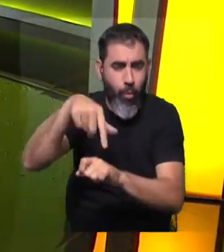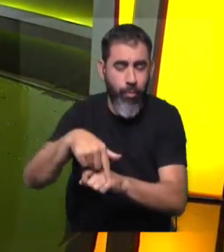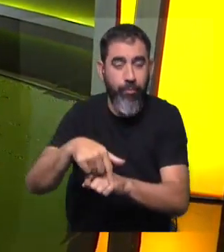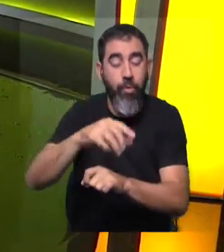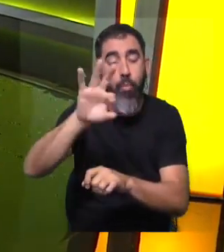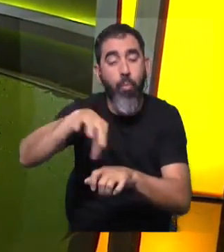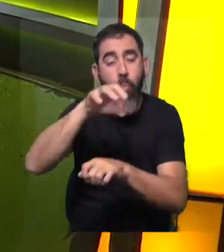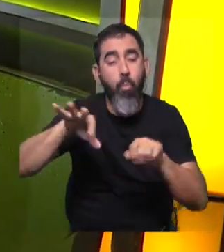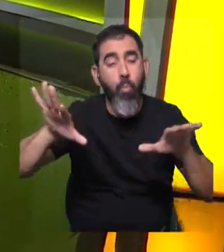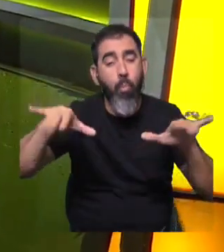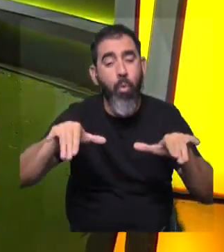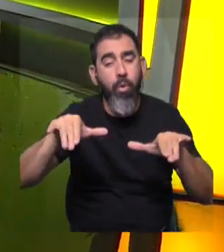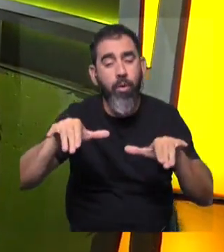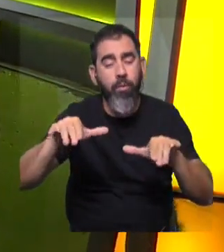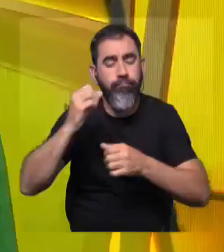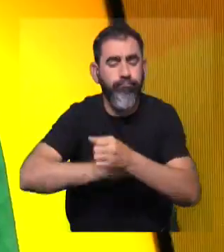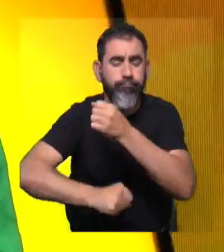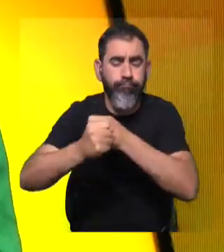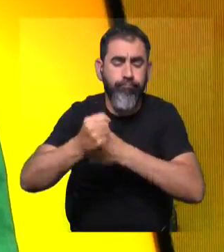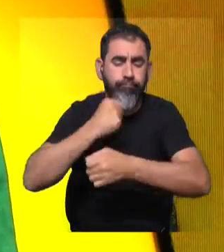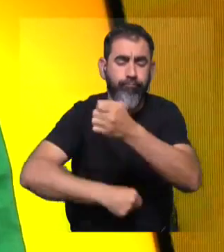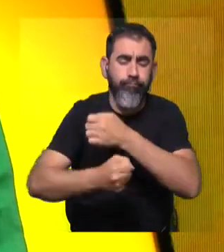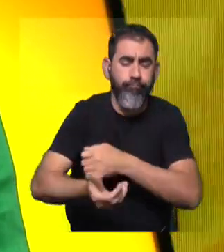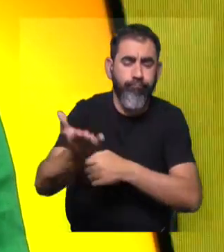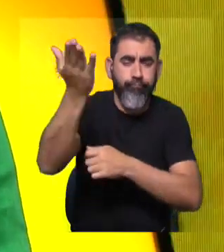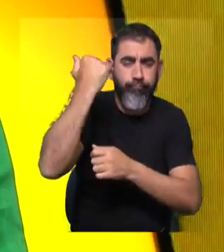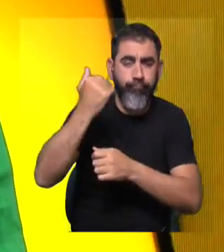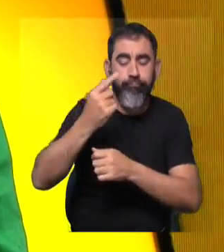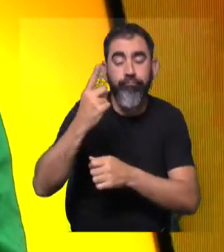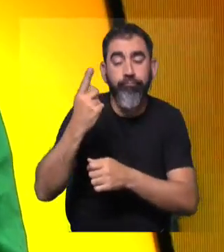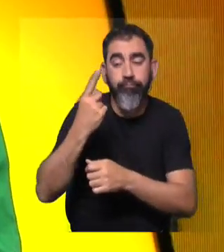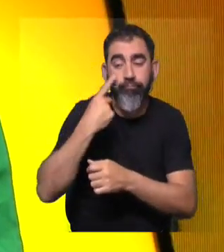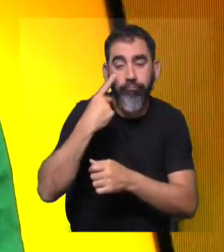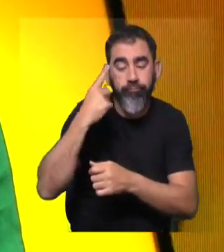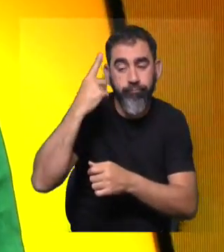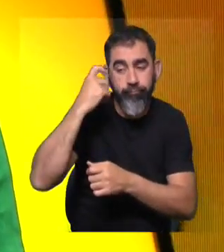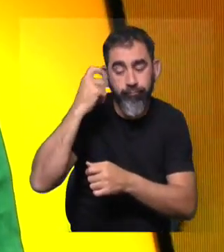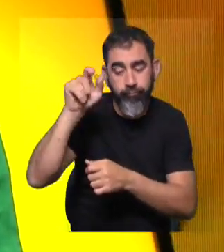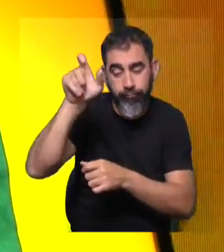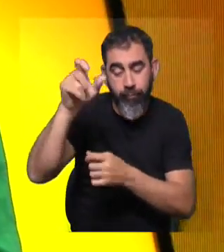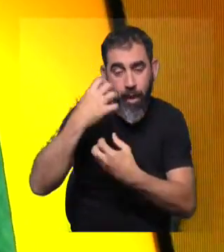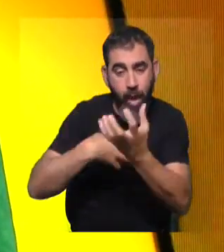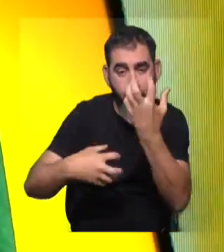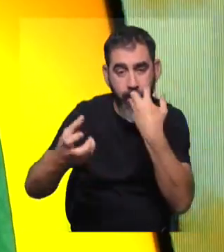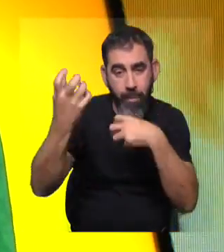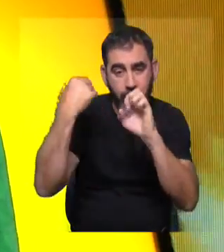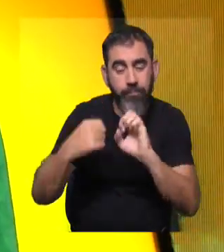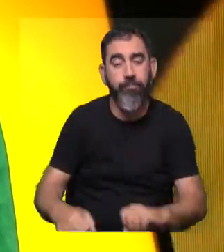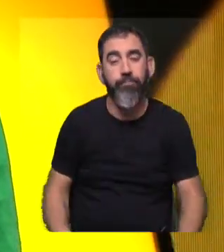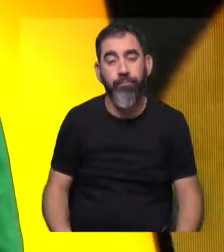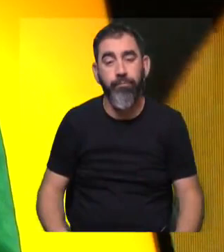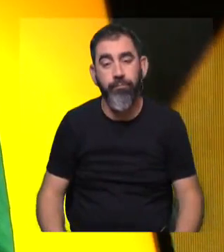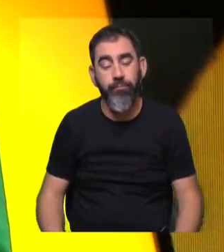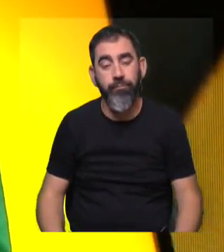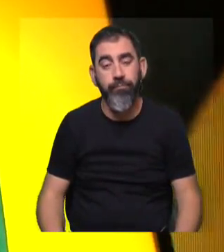esta mosca que desde hace muchísimas décadas se usa como modelo de experimentación, modelo animal de experimentación. Generalmente